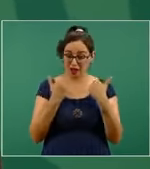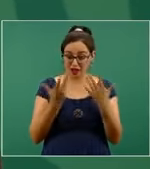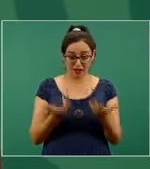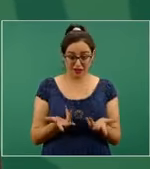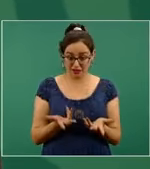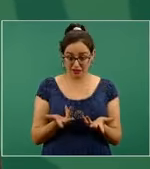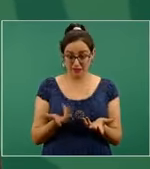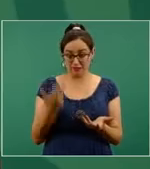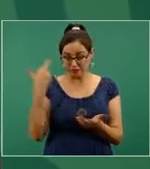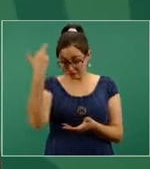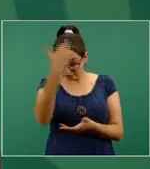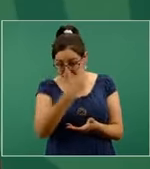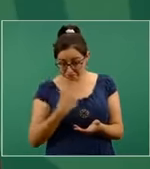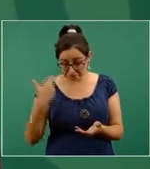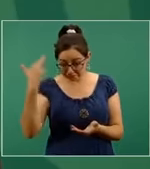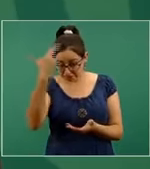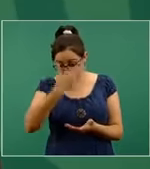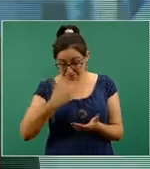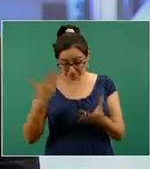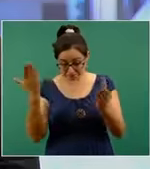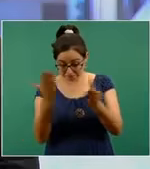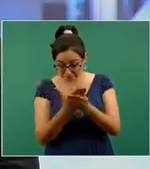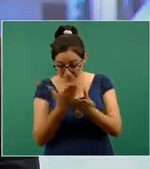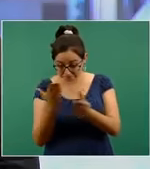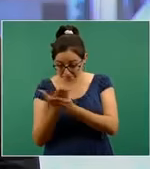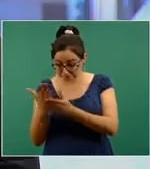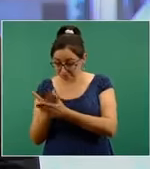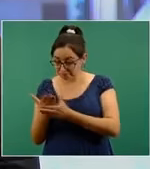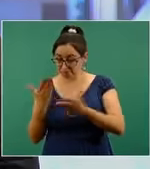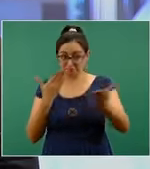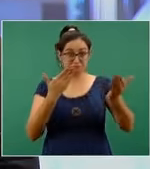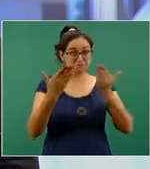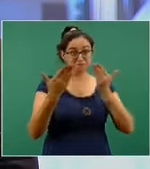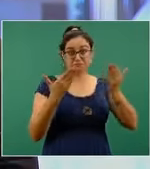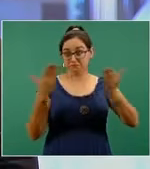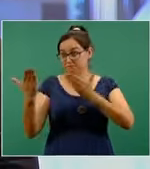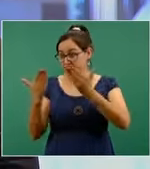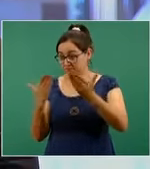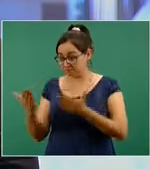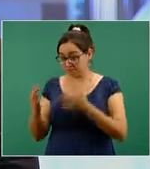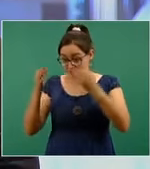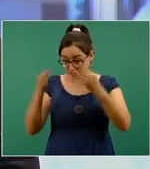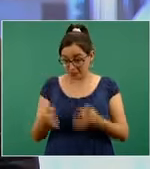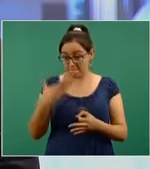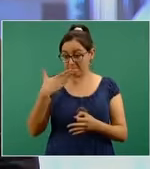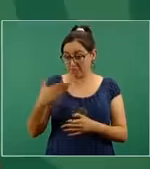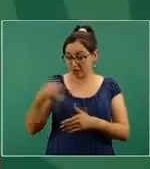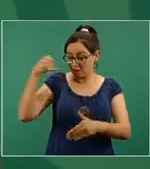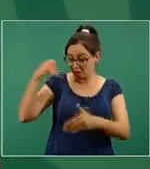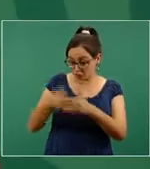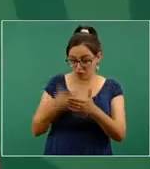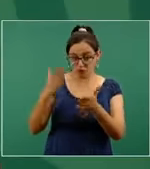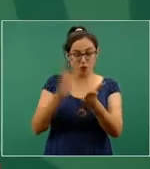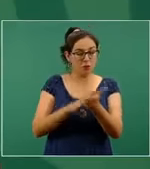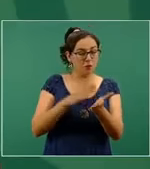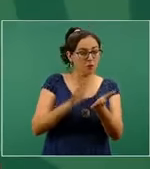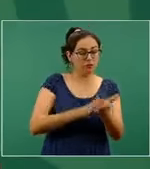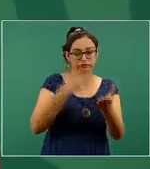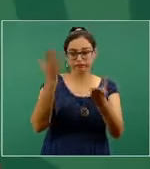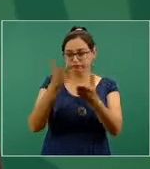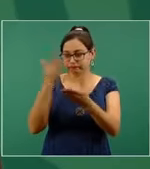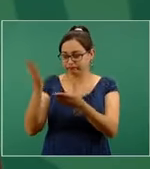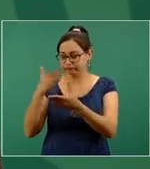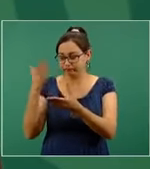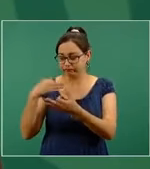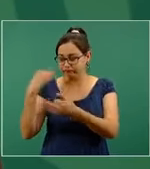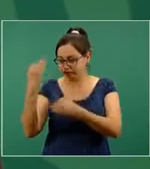la revisión de esta evidencia de una manera con metodología científica y revisando los documentos que hasta el momento se han